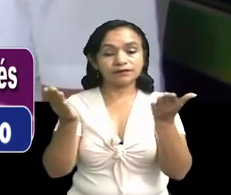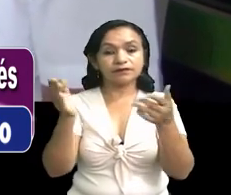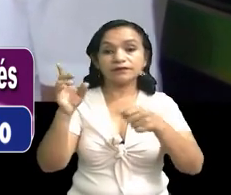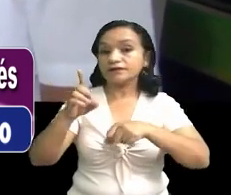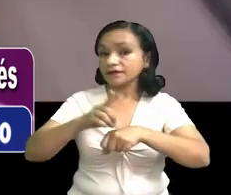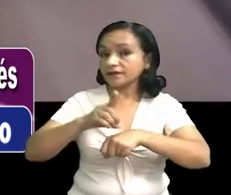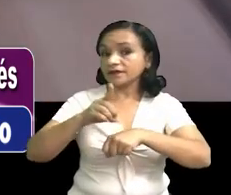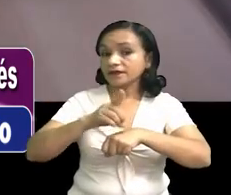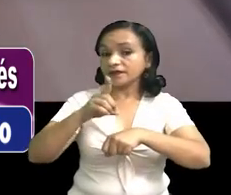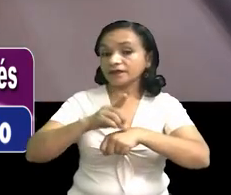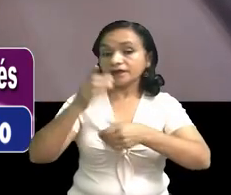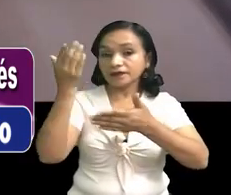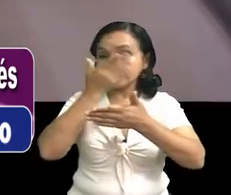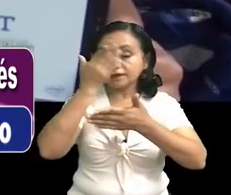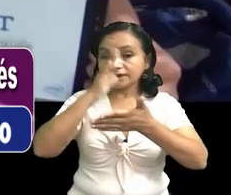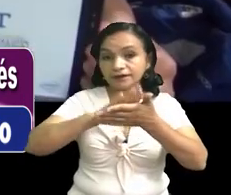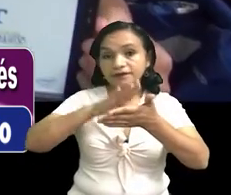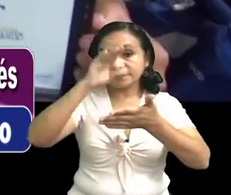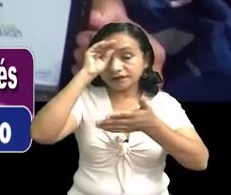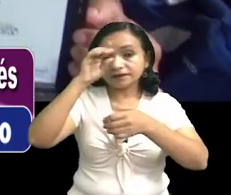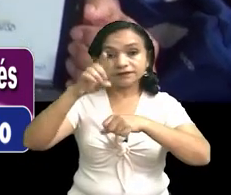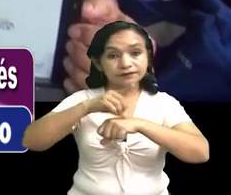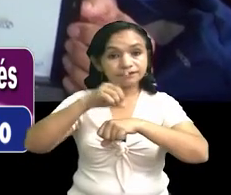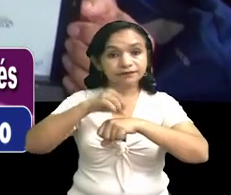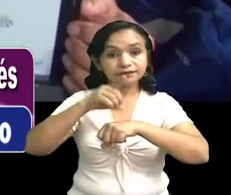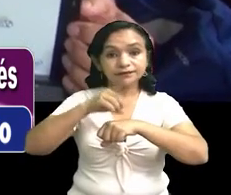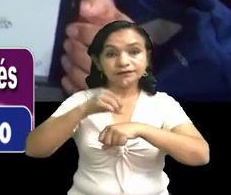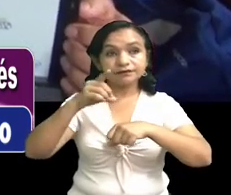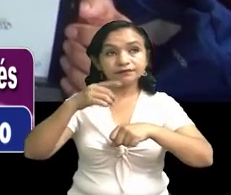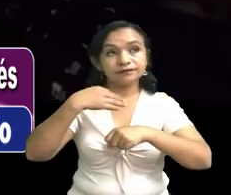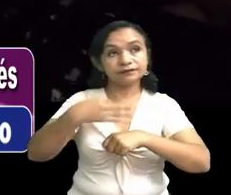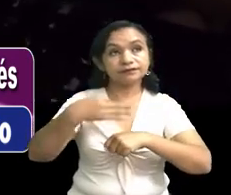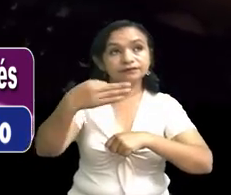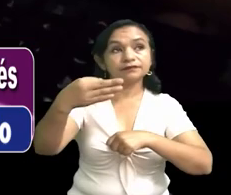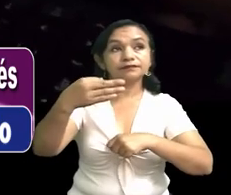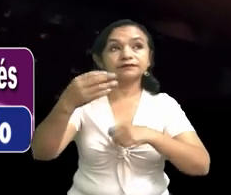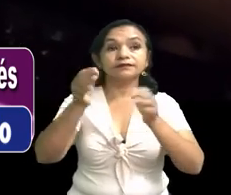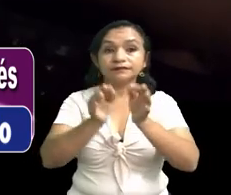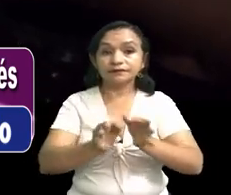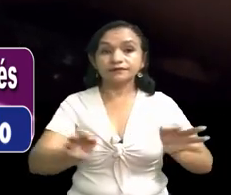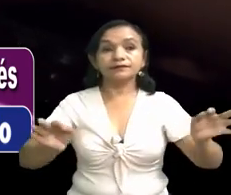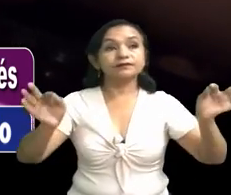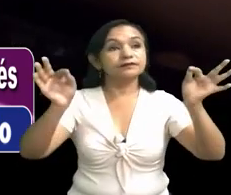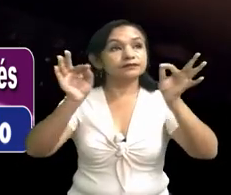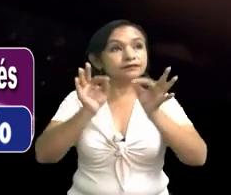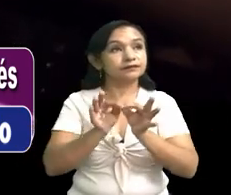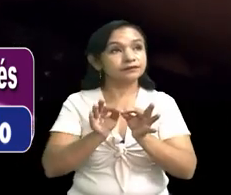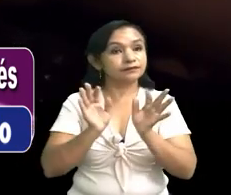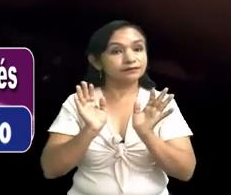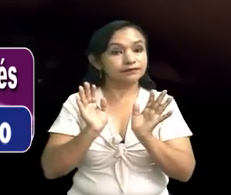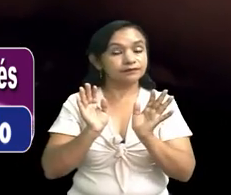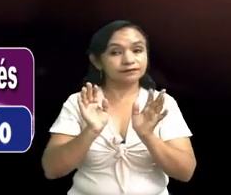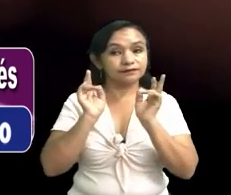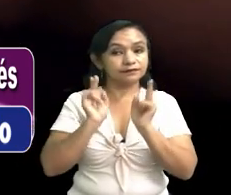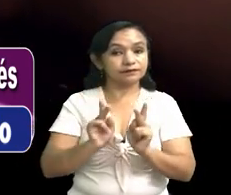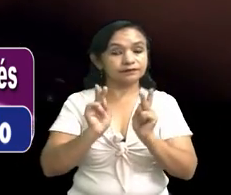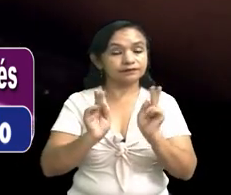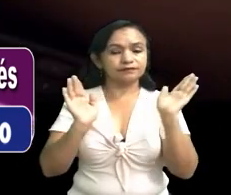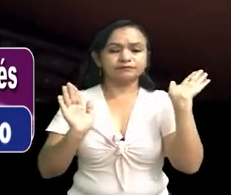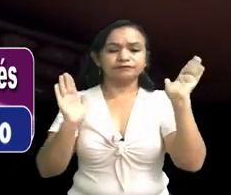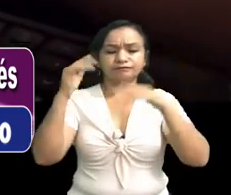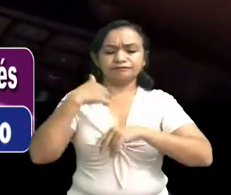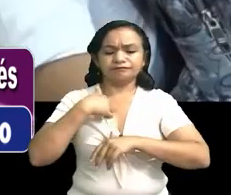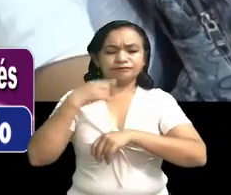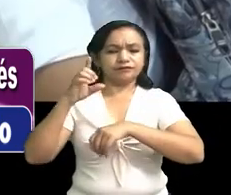doctores. Entonces, esa formación de doctores es para nosotros importante, no porque tengamos gente que tenga un título de